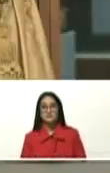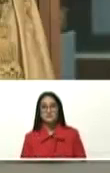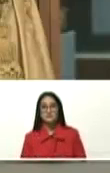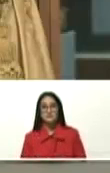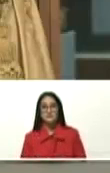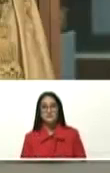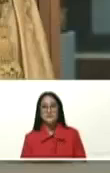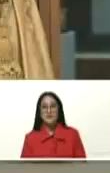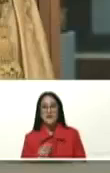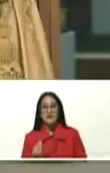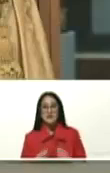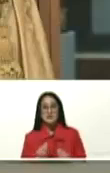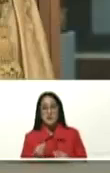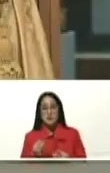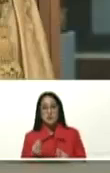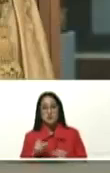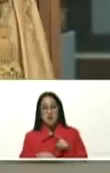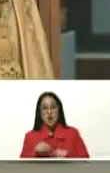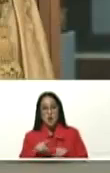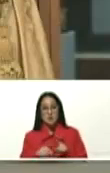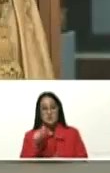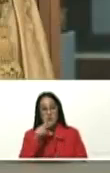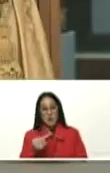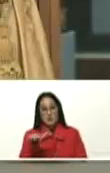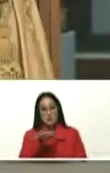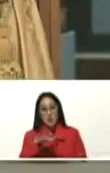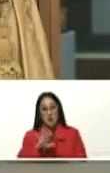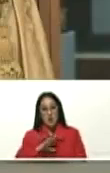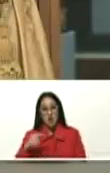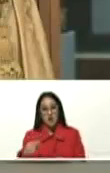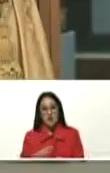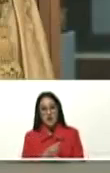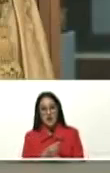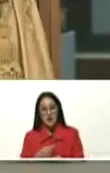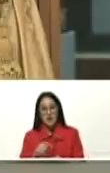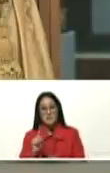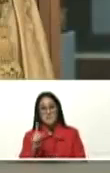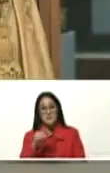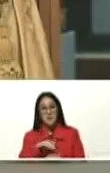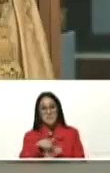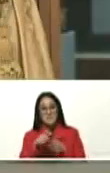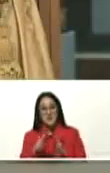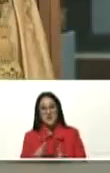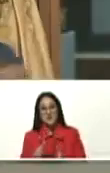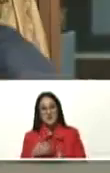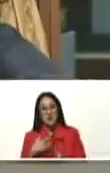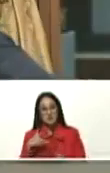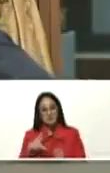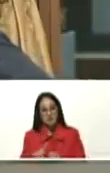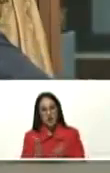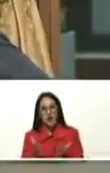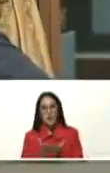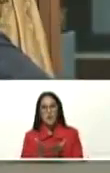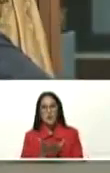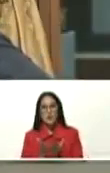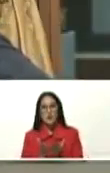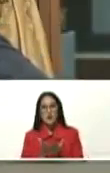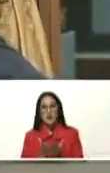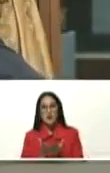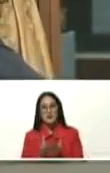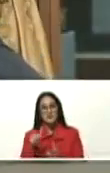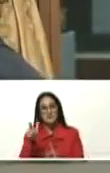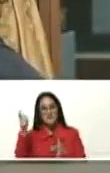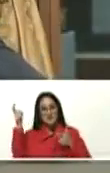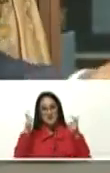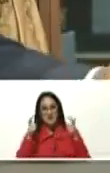hicieron muchas cosas para el pueblo hermano de Guinea-Bissau. Cuando era el primer ministro, yo he inaugurado la escuela Comandante